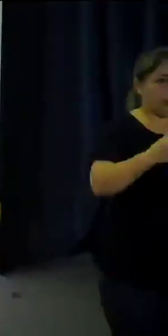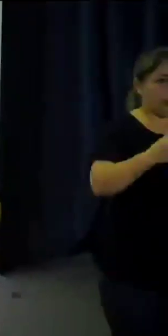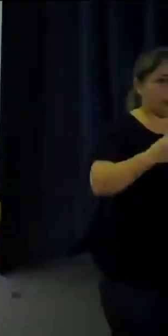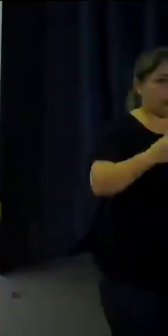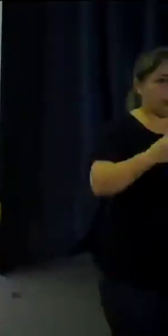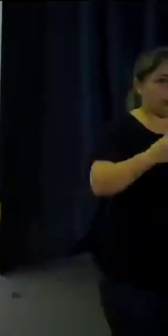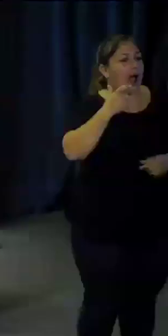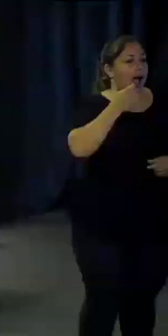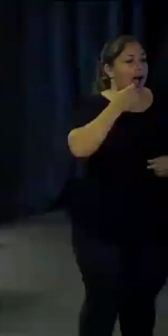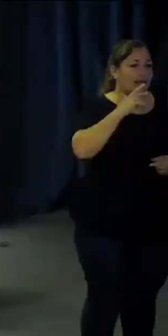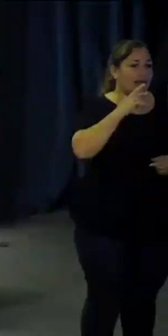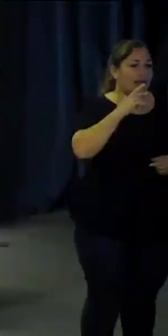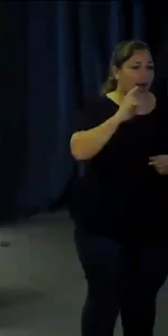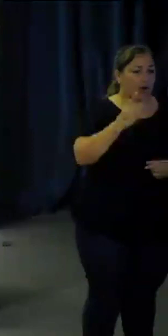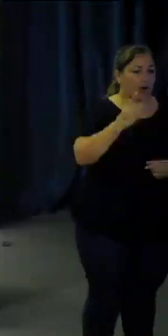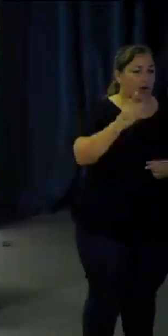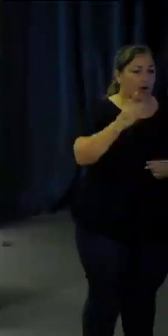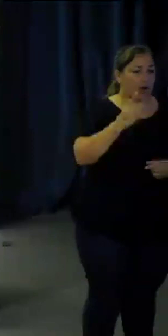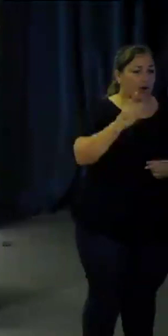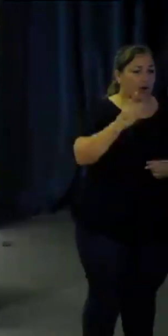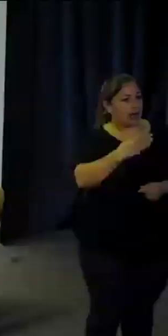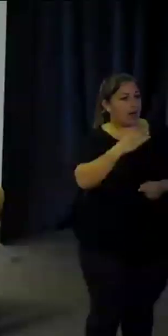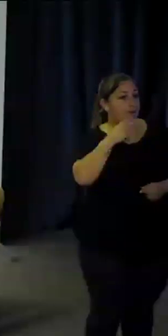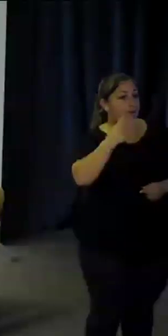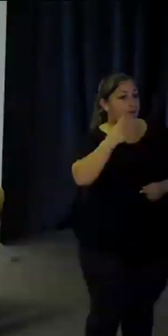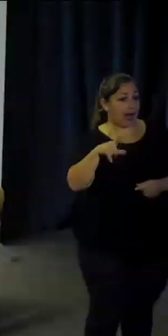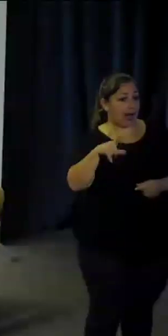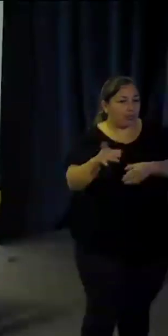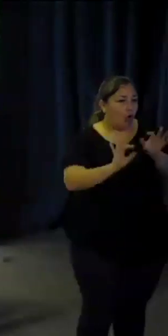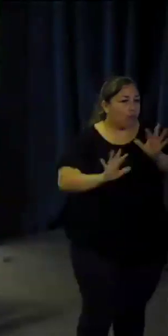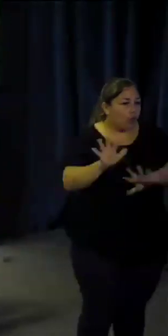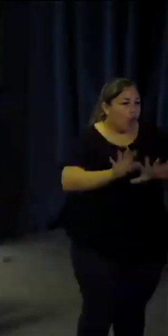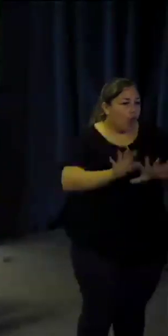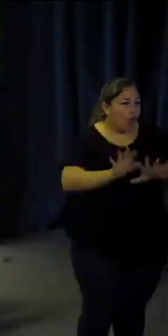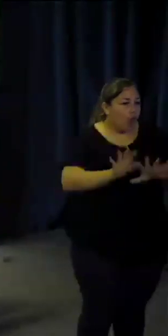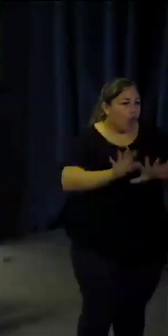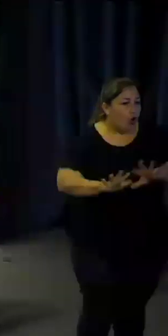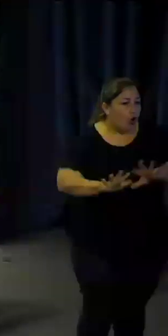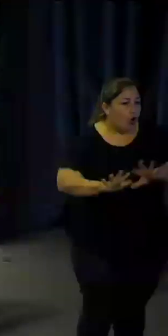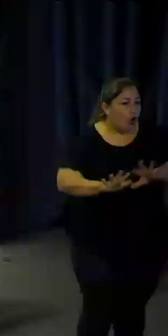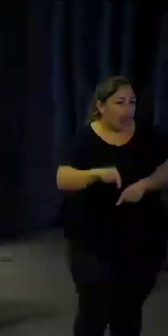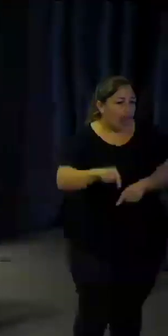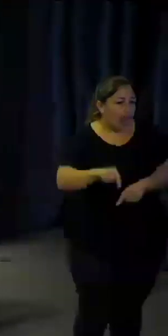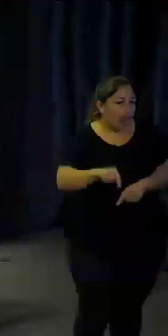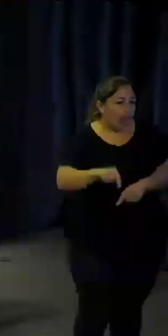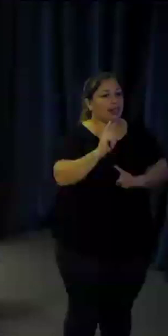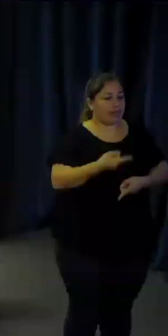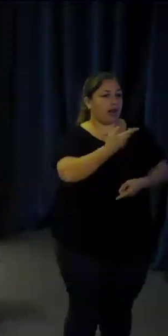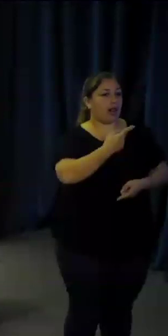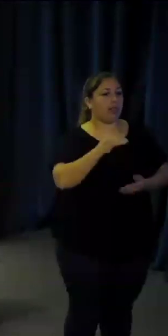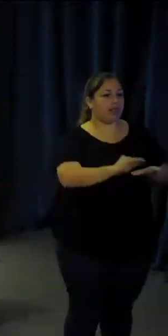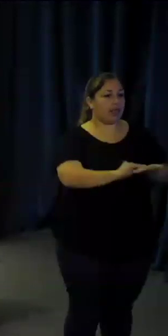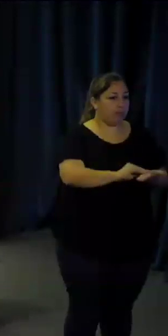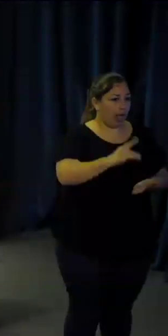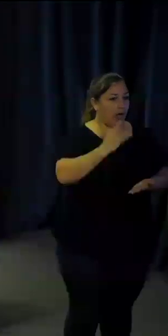Track, específicamente a Selim Bal, que estuvo organizando todo esto desde el inicio, obviamente al